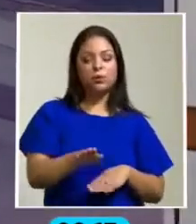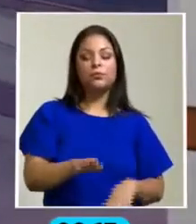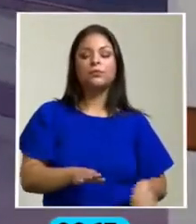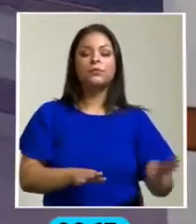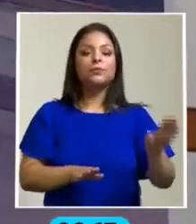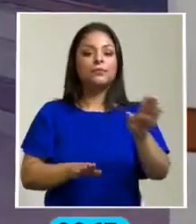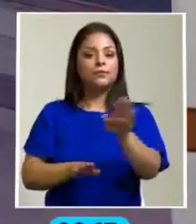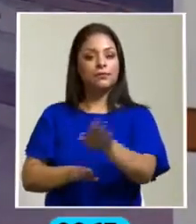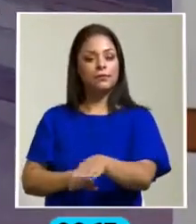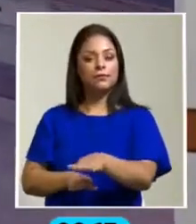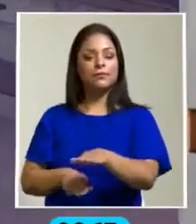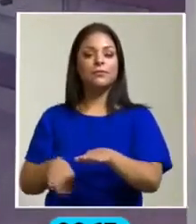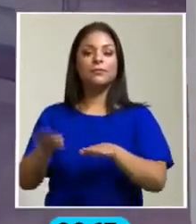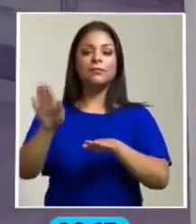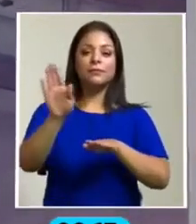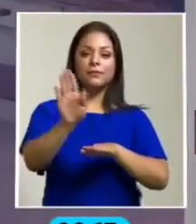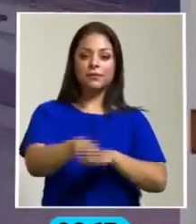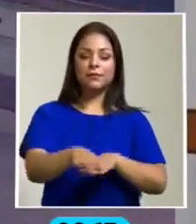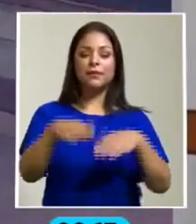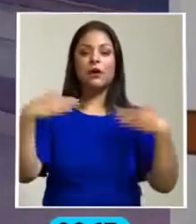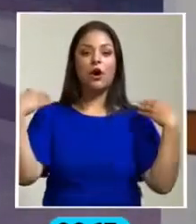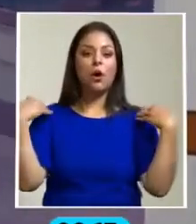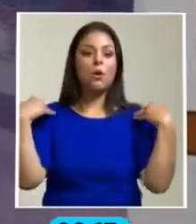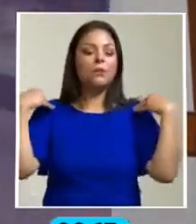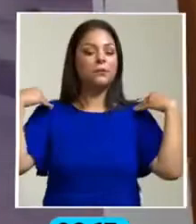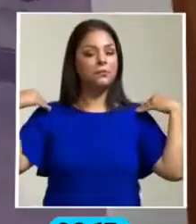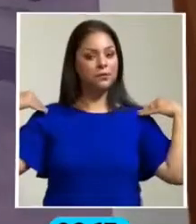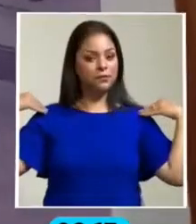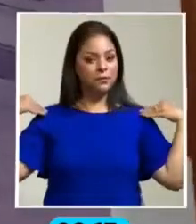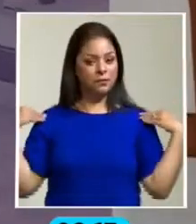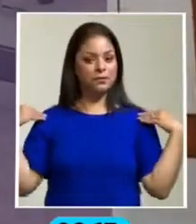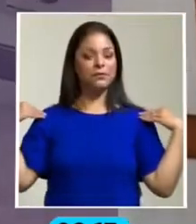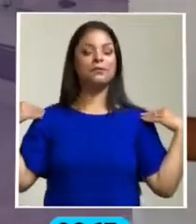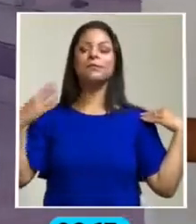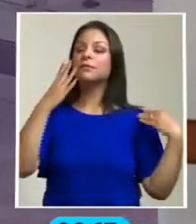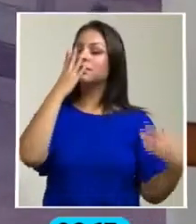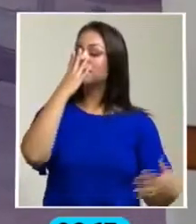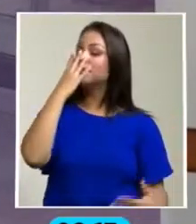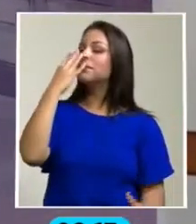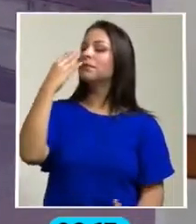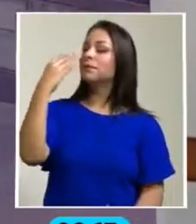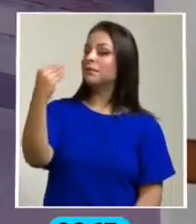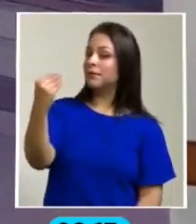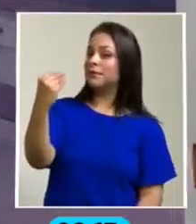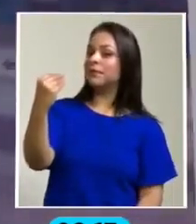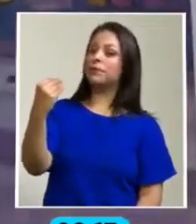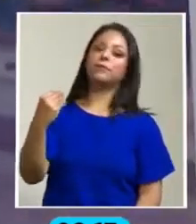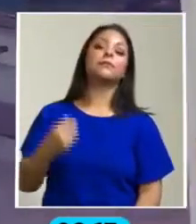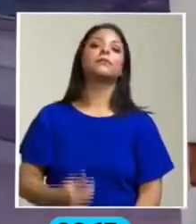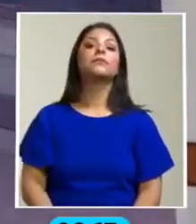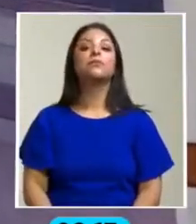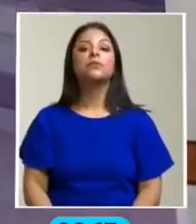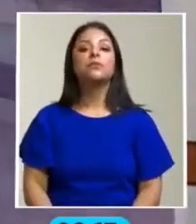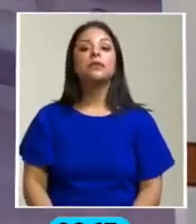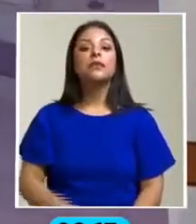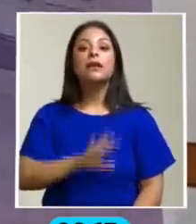atrás. Hombros descolgados, trompa levantada. Y de un momento a